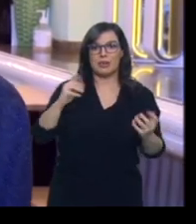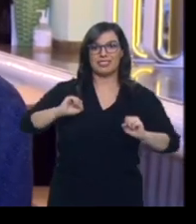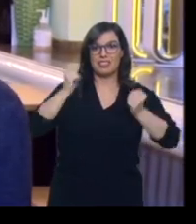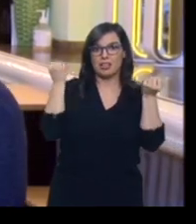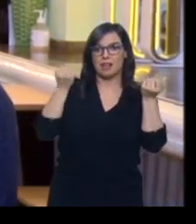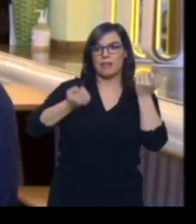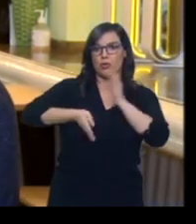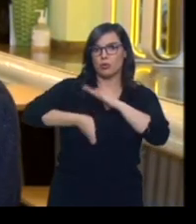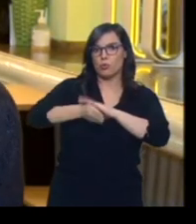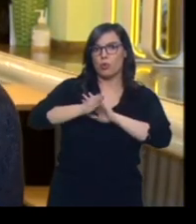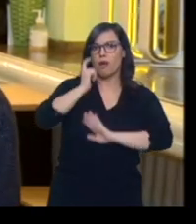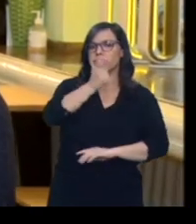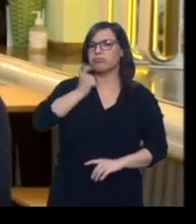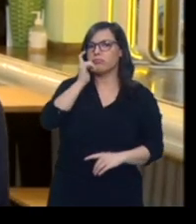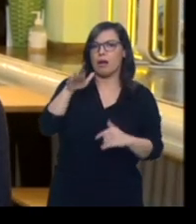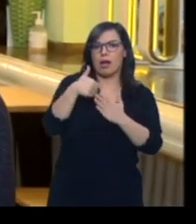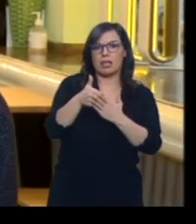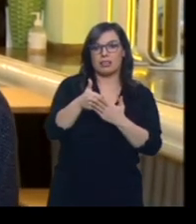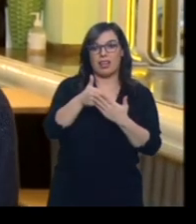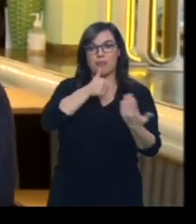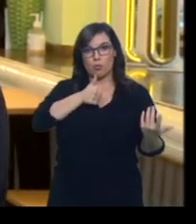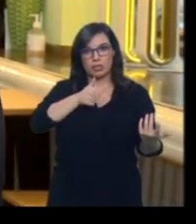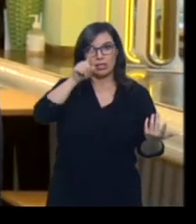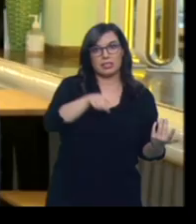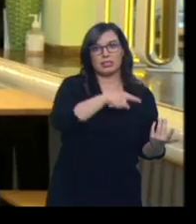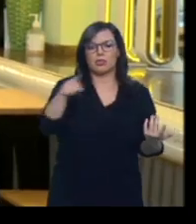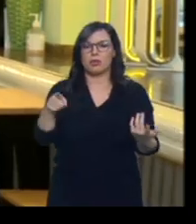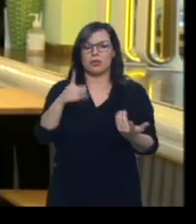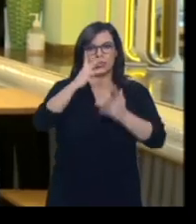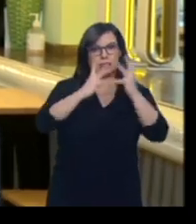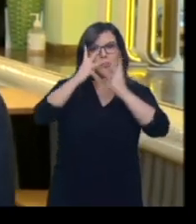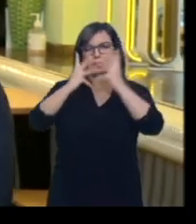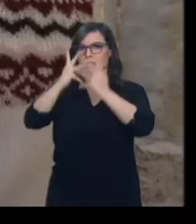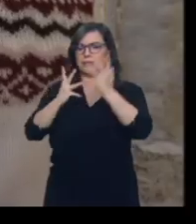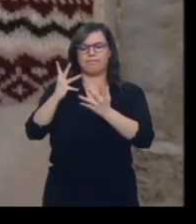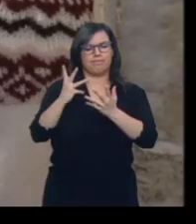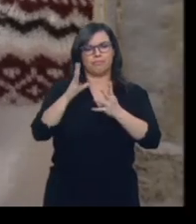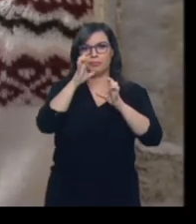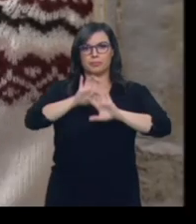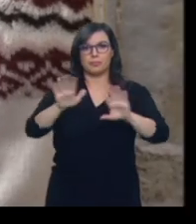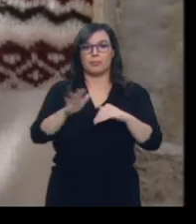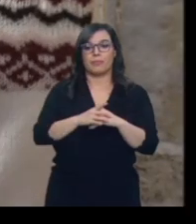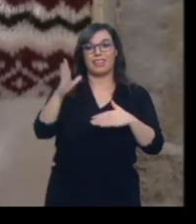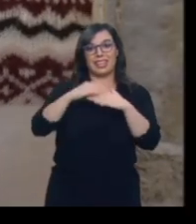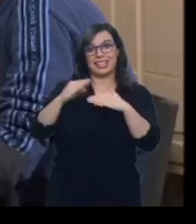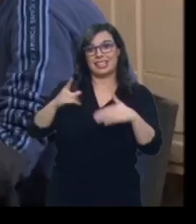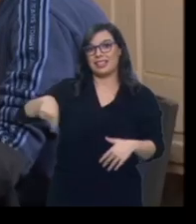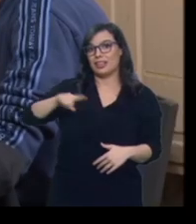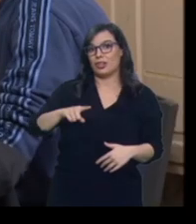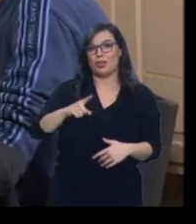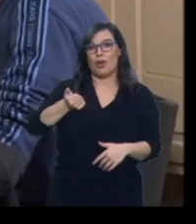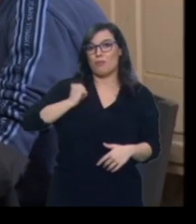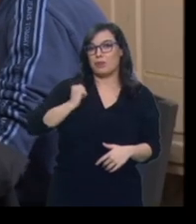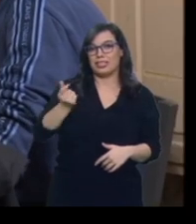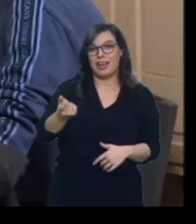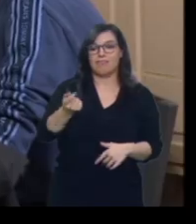sobrevivir, cuánto tiempo va a durar esto, si vas a poder aguantar, haciendo números continuamente. Los clientes han apurado los últimos minutos de